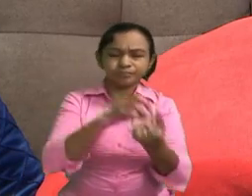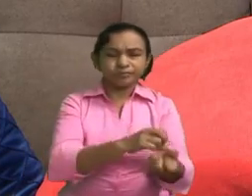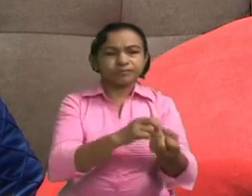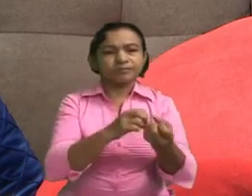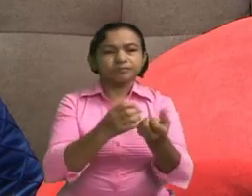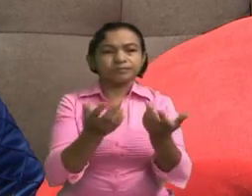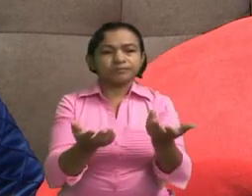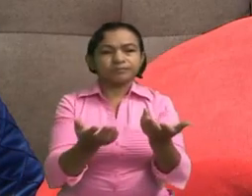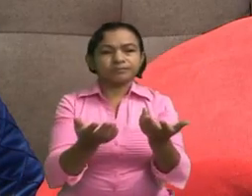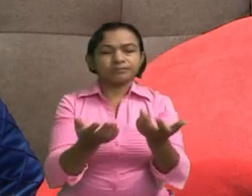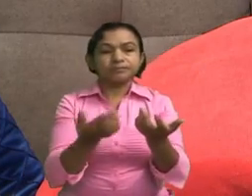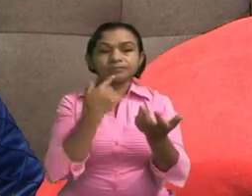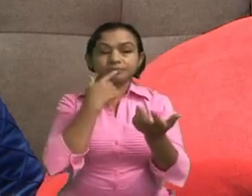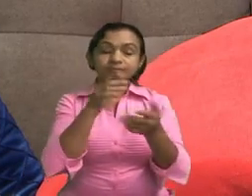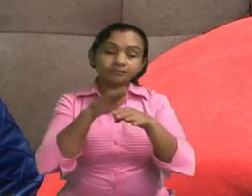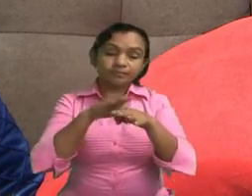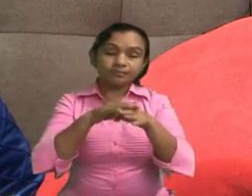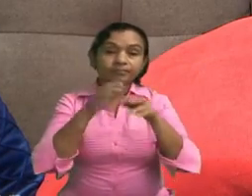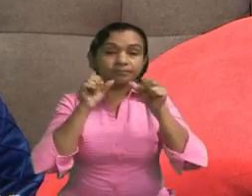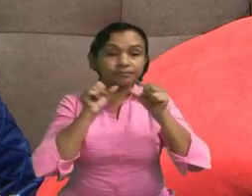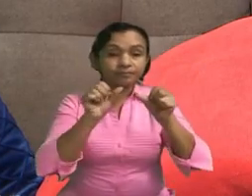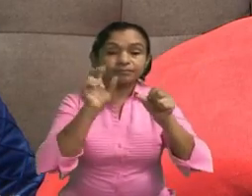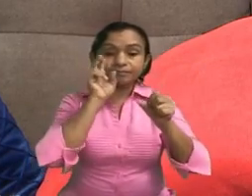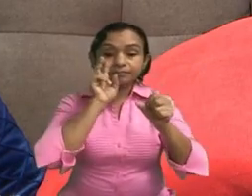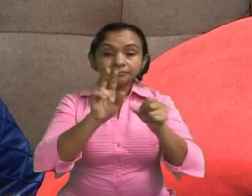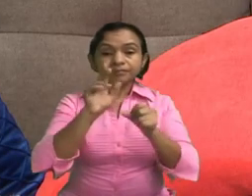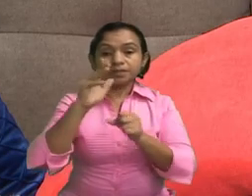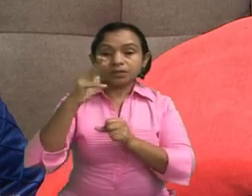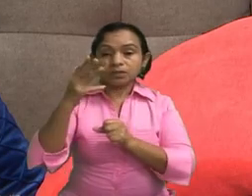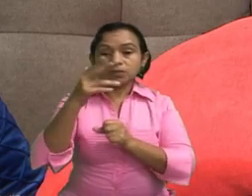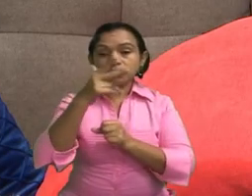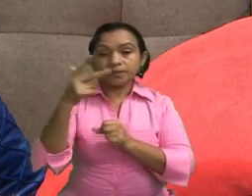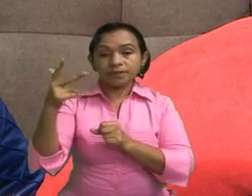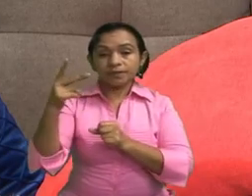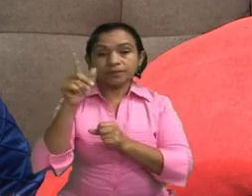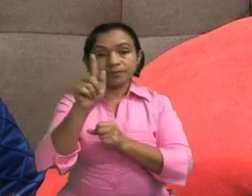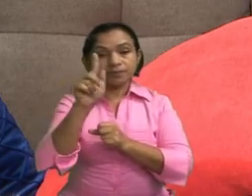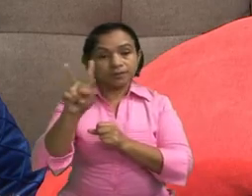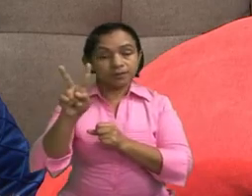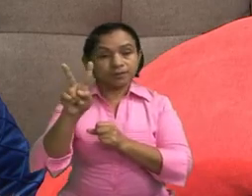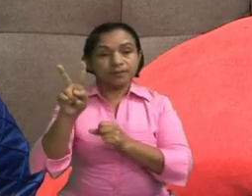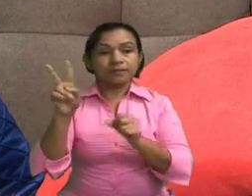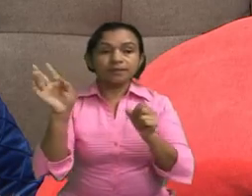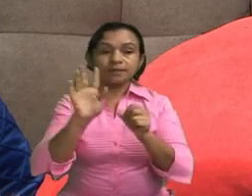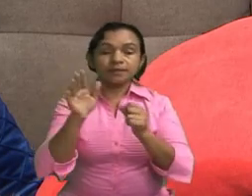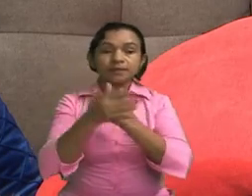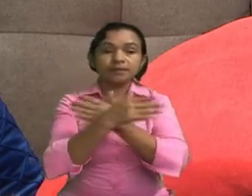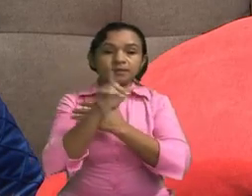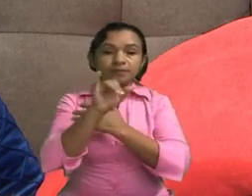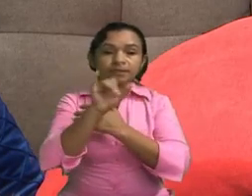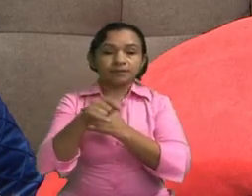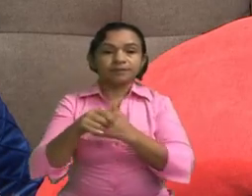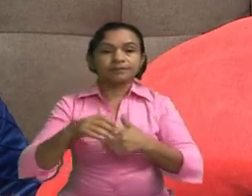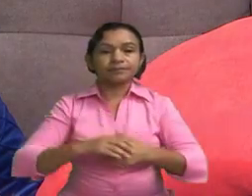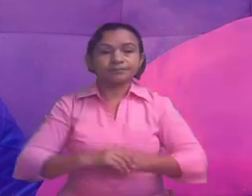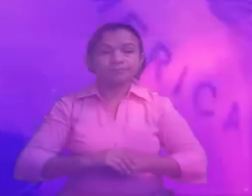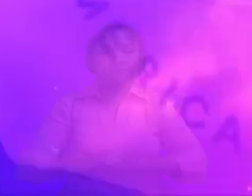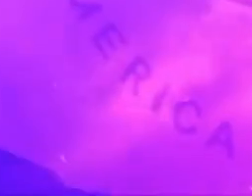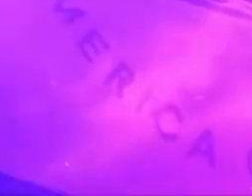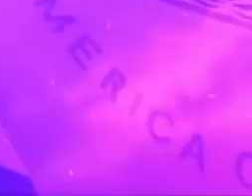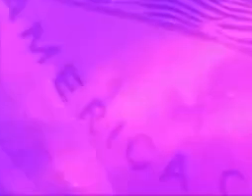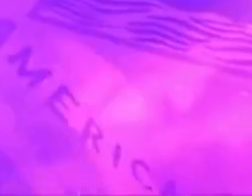naturales. Les invitamos a que continúe en sintonía de la programación de su canal parlamentario. Se despide de ustedes, Liz Escoto. Hasta la próxima.